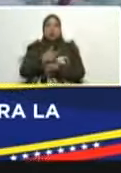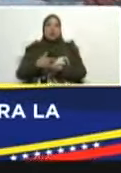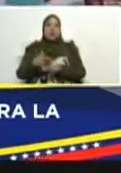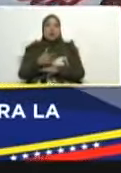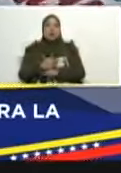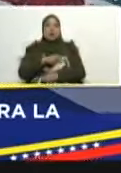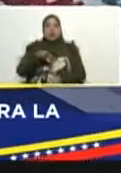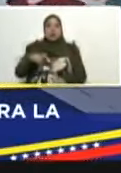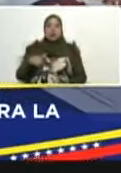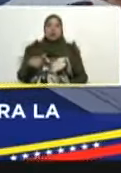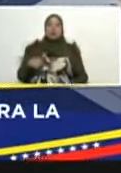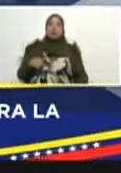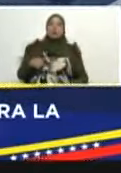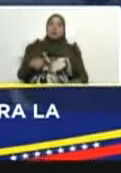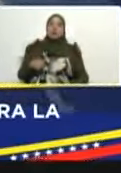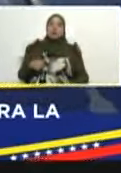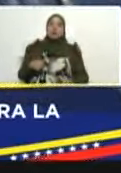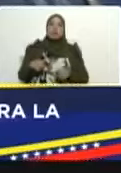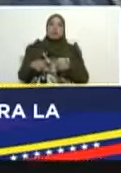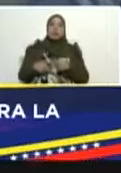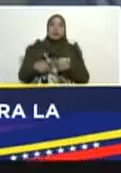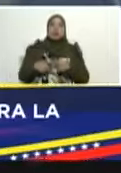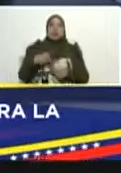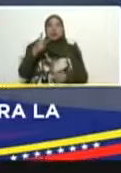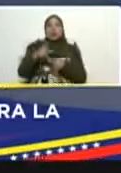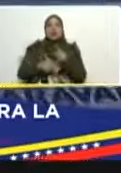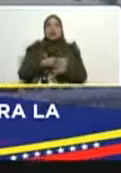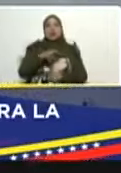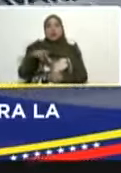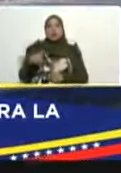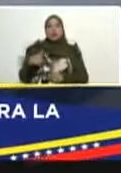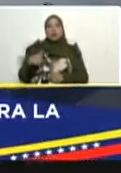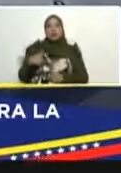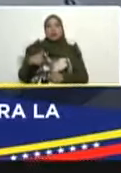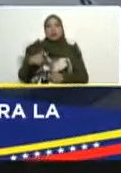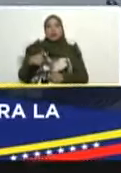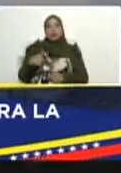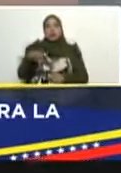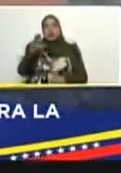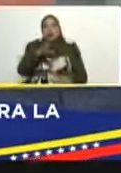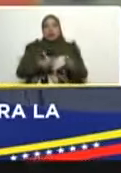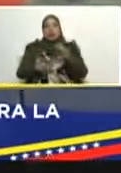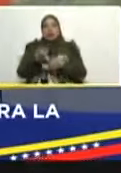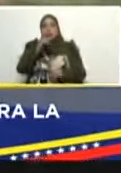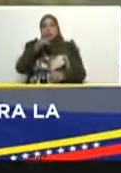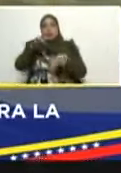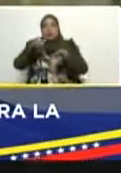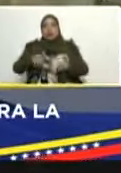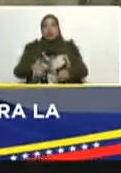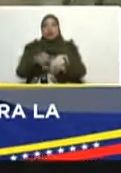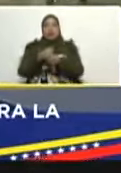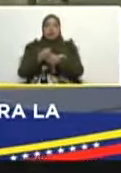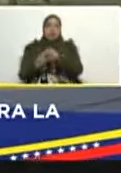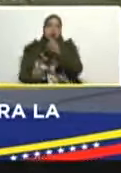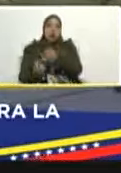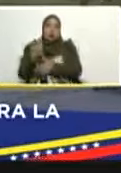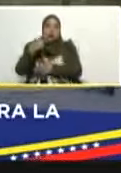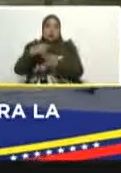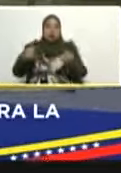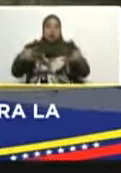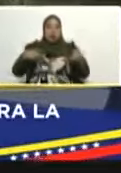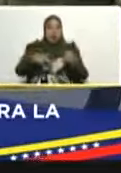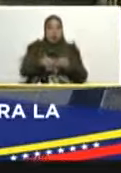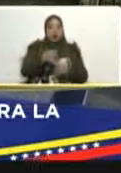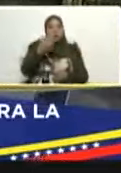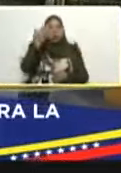aquí con nosotros. Yelitza, ¿qué te parece todo este gran semillero científico que estamos hoy inaugurando acá en La Guaira? Bueno,